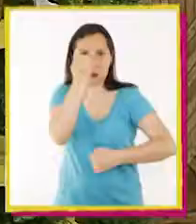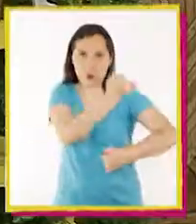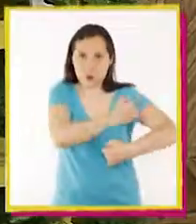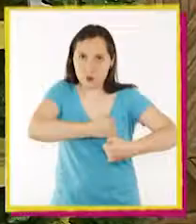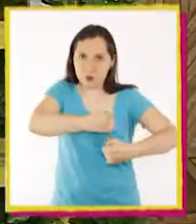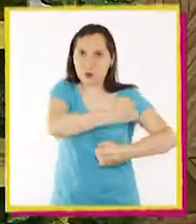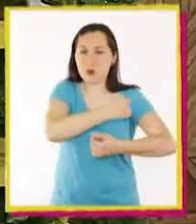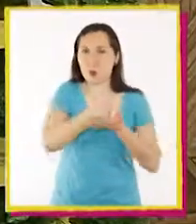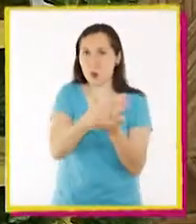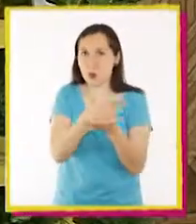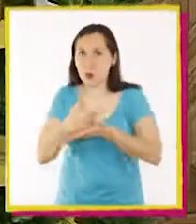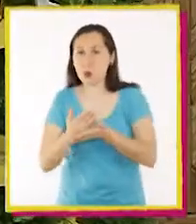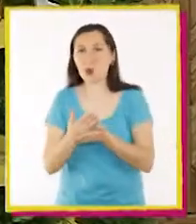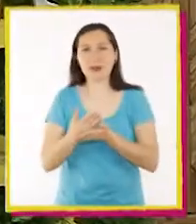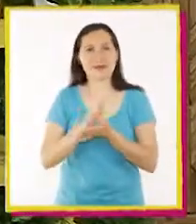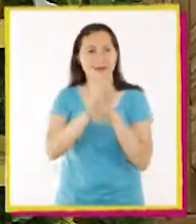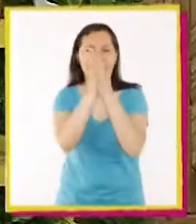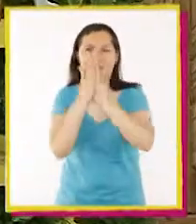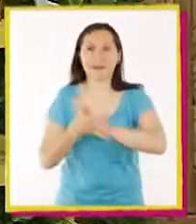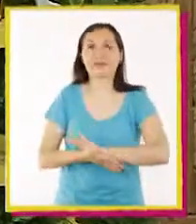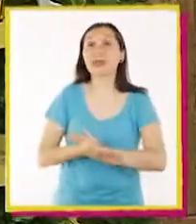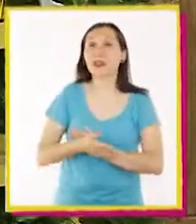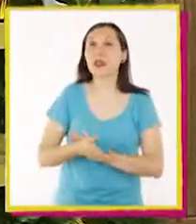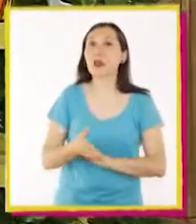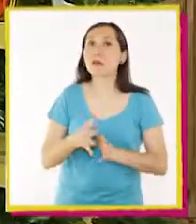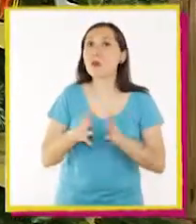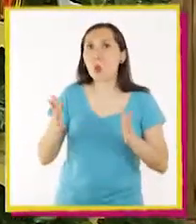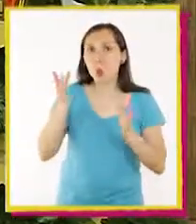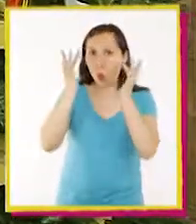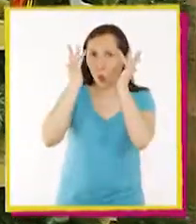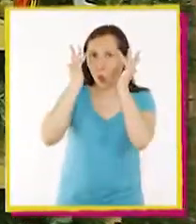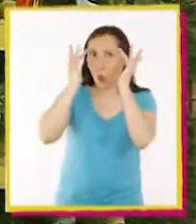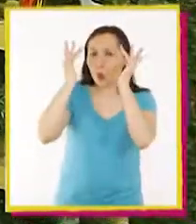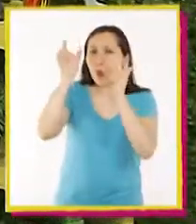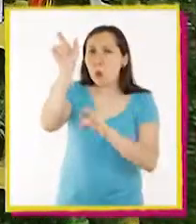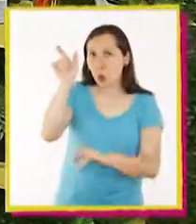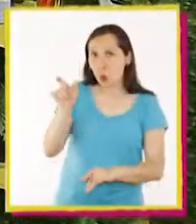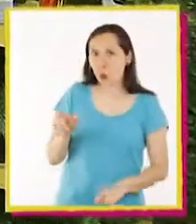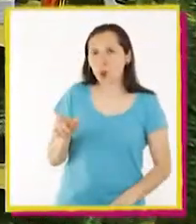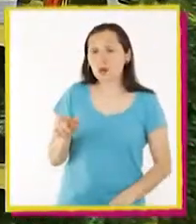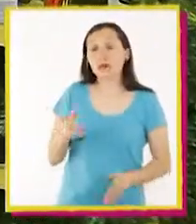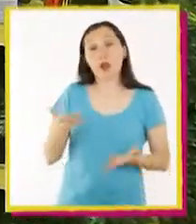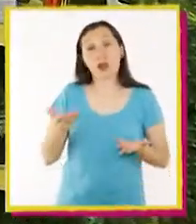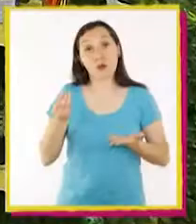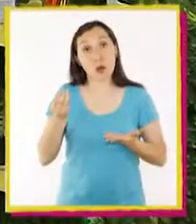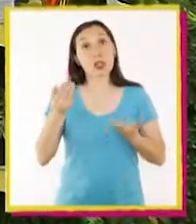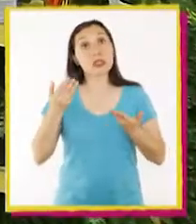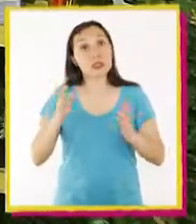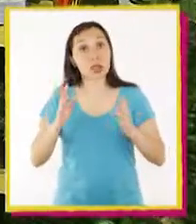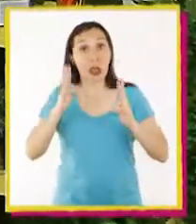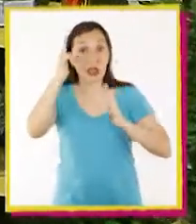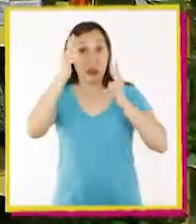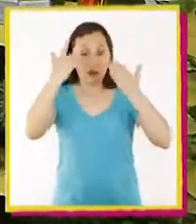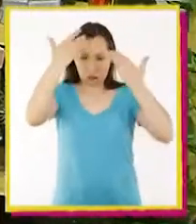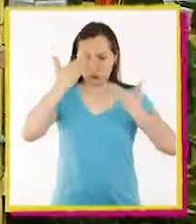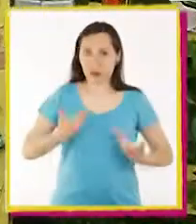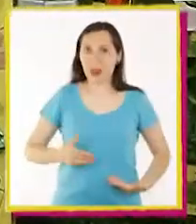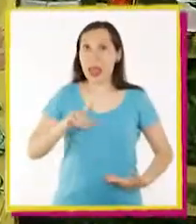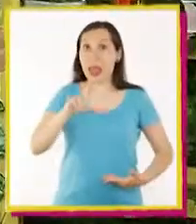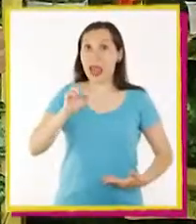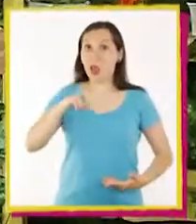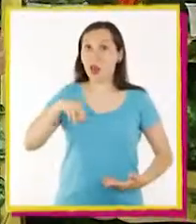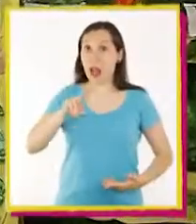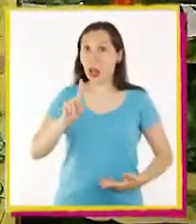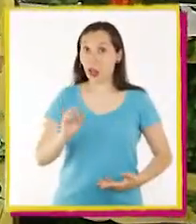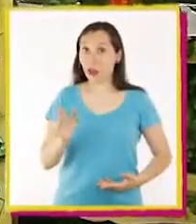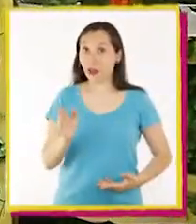cocinero. Realmente hacía de todo. Era muy inteligente. Y bueno, ya que era disfrazada de